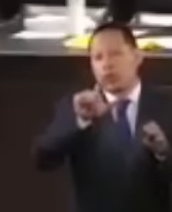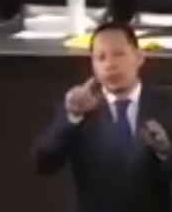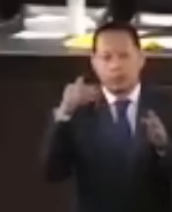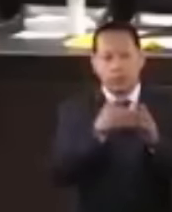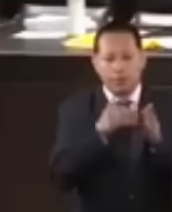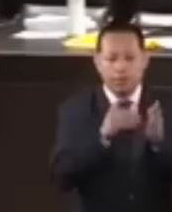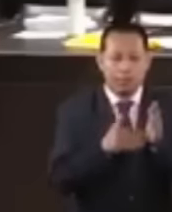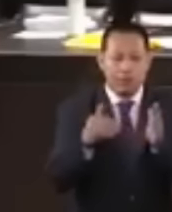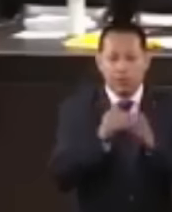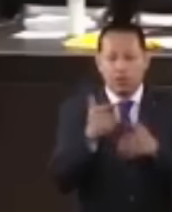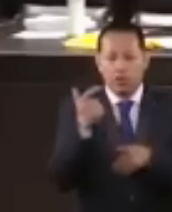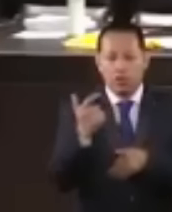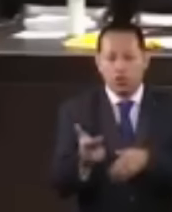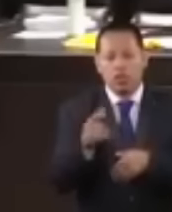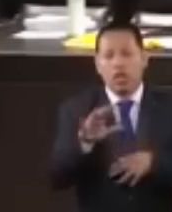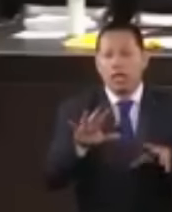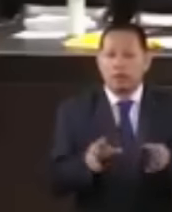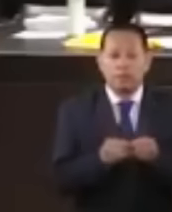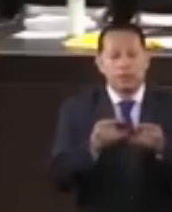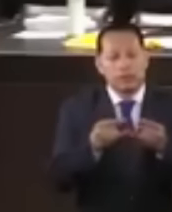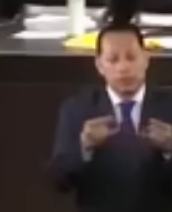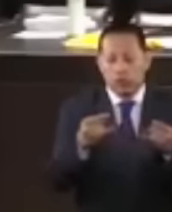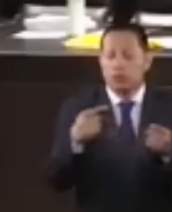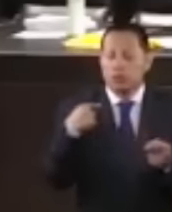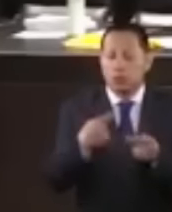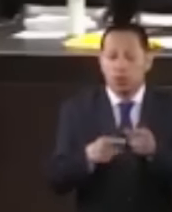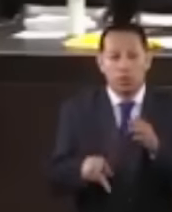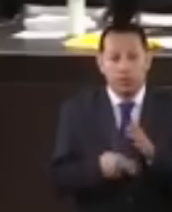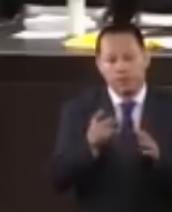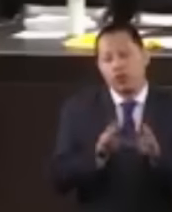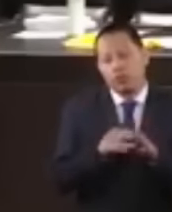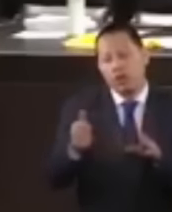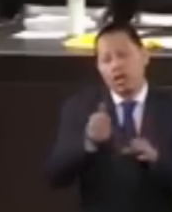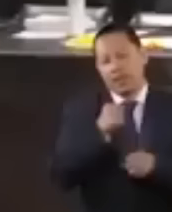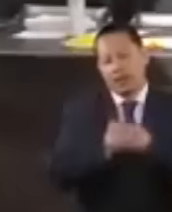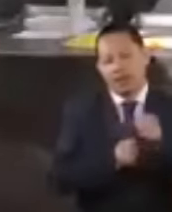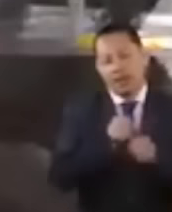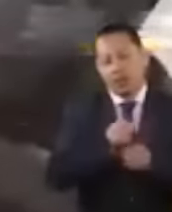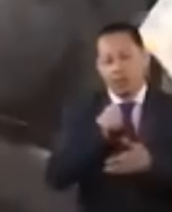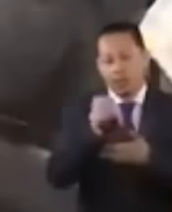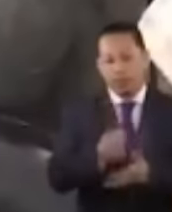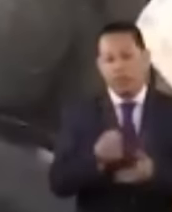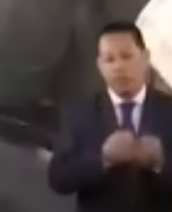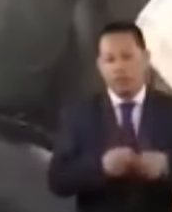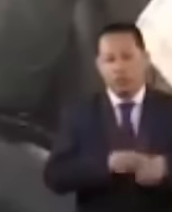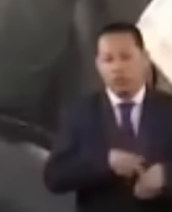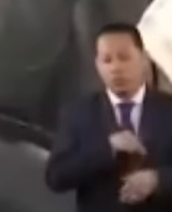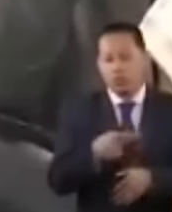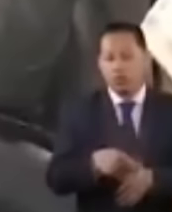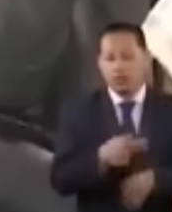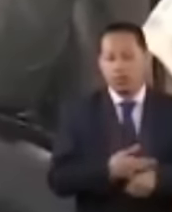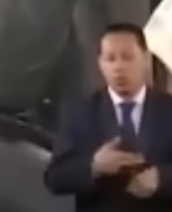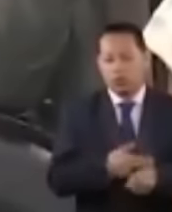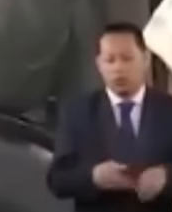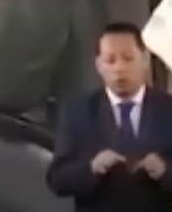987,000 millones de pesos es el monto histórico, una vez más, como cada año, de la inversión social que este proceso,